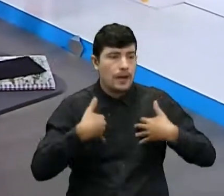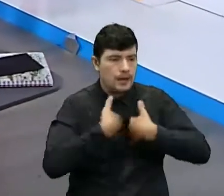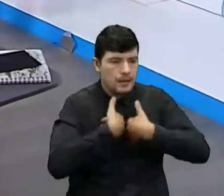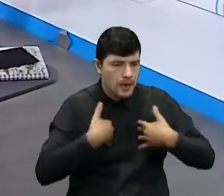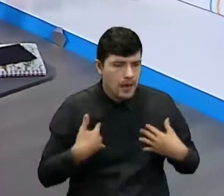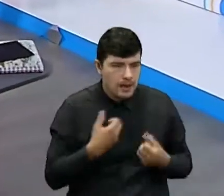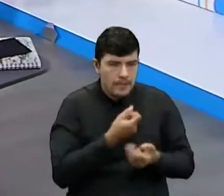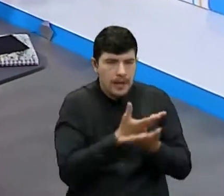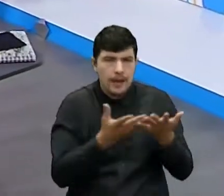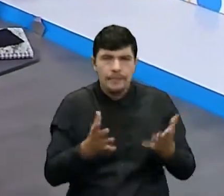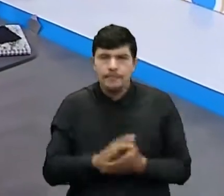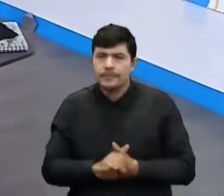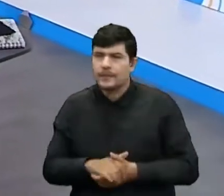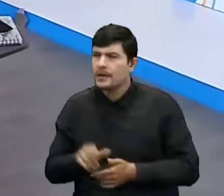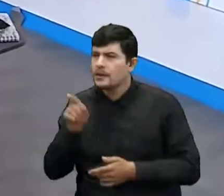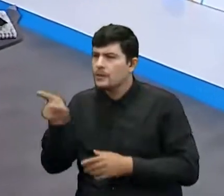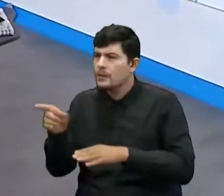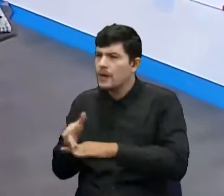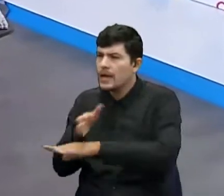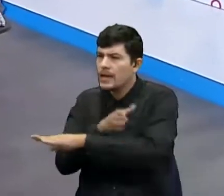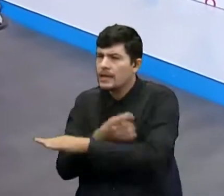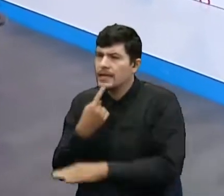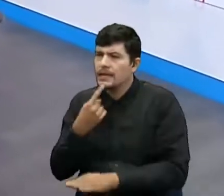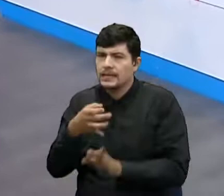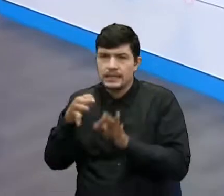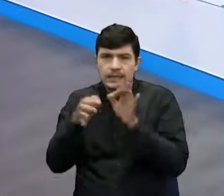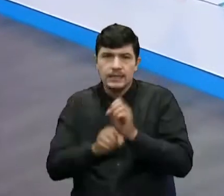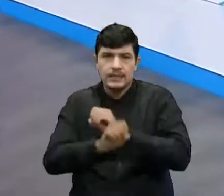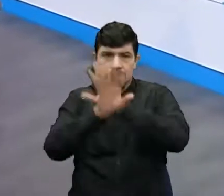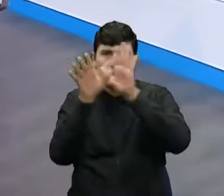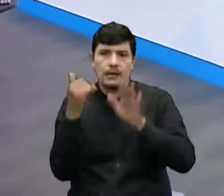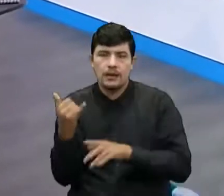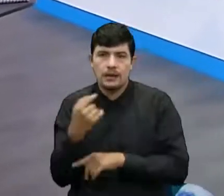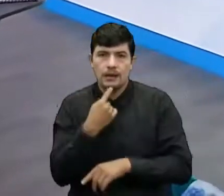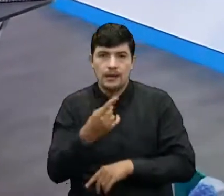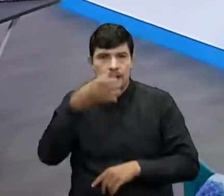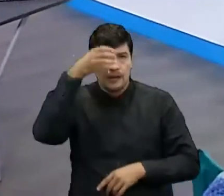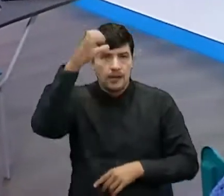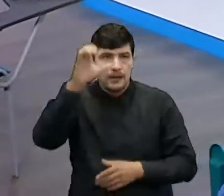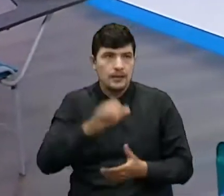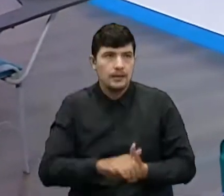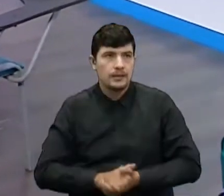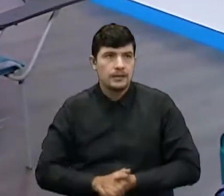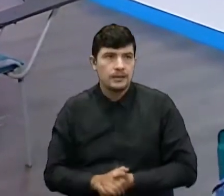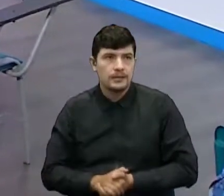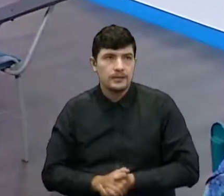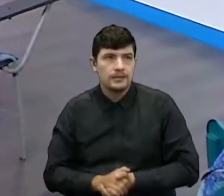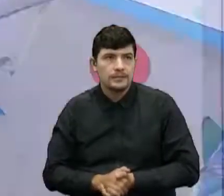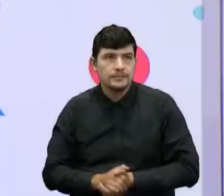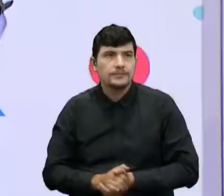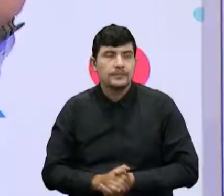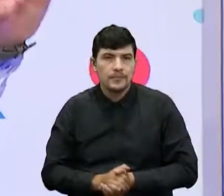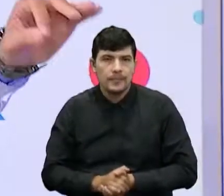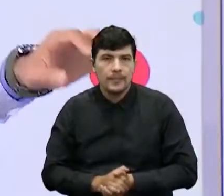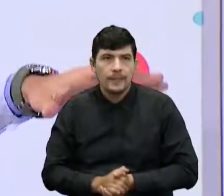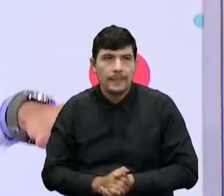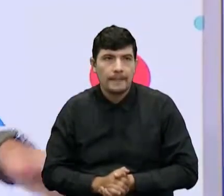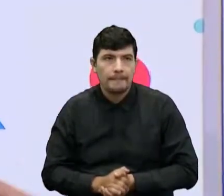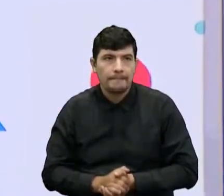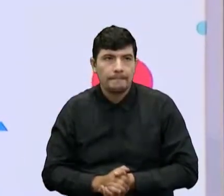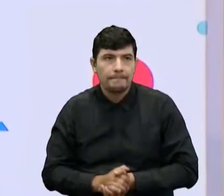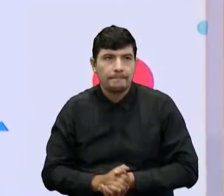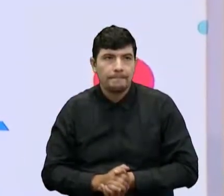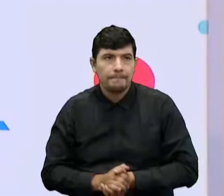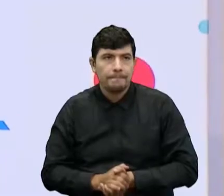¿Qué es el ecosistema? Lo acabaste de decir claritico Ahí dije el concepto Es eso Es la unidad natural